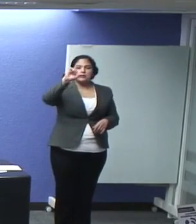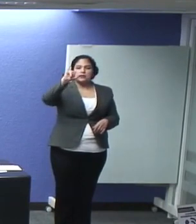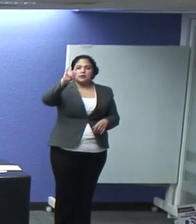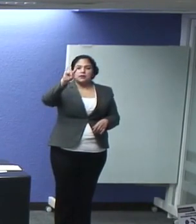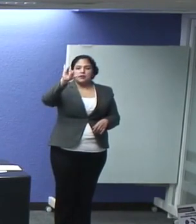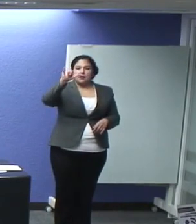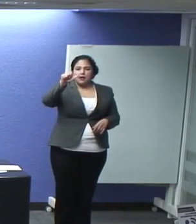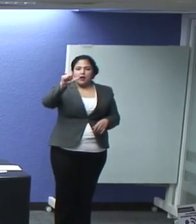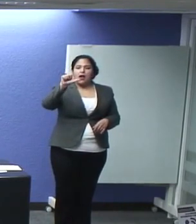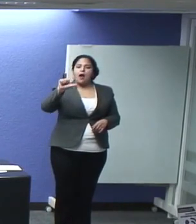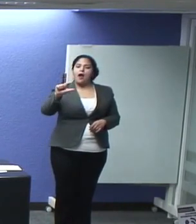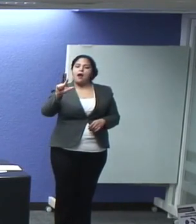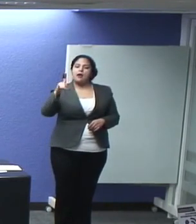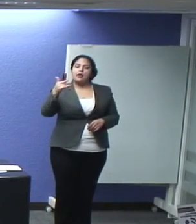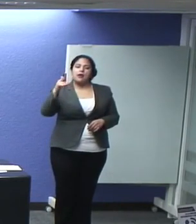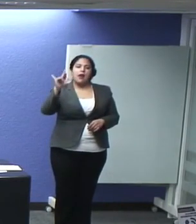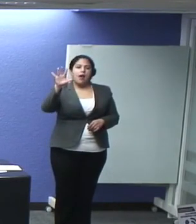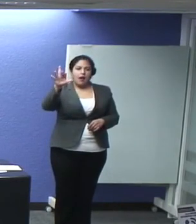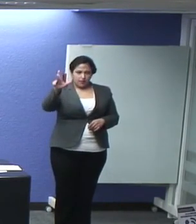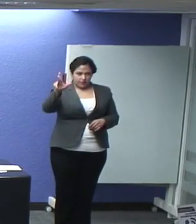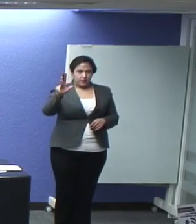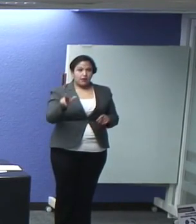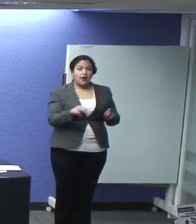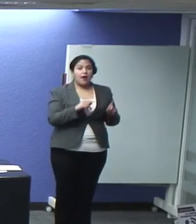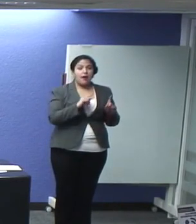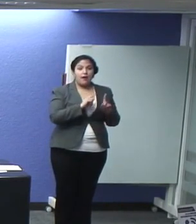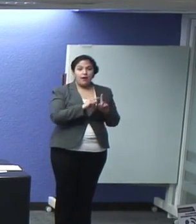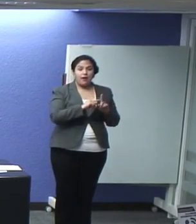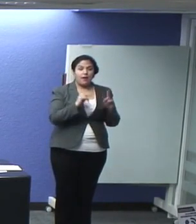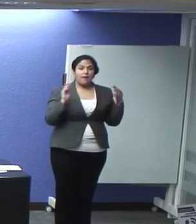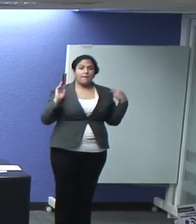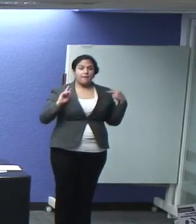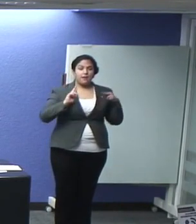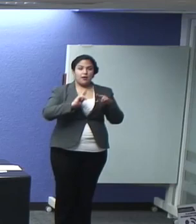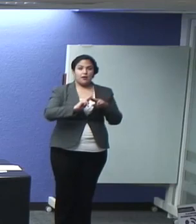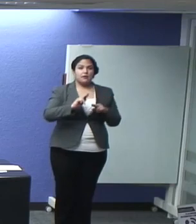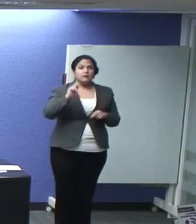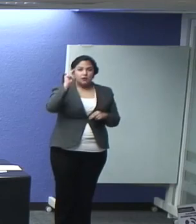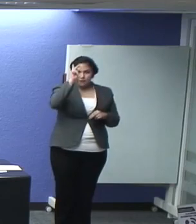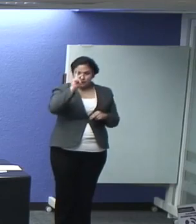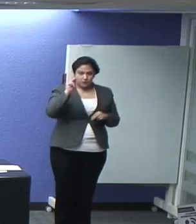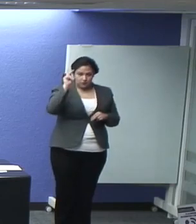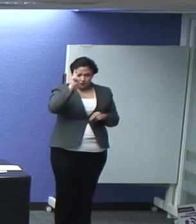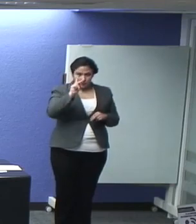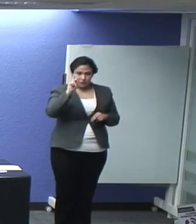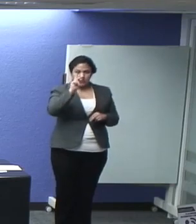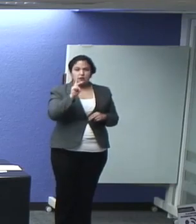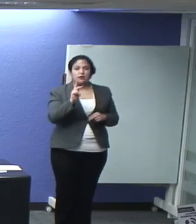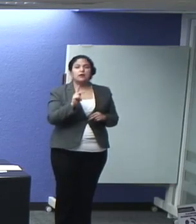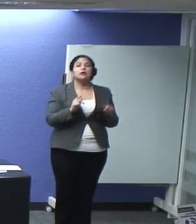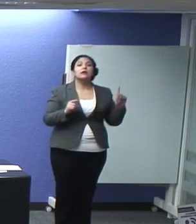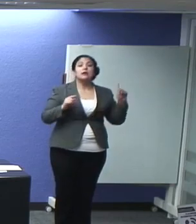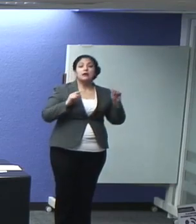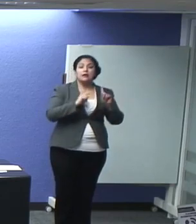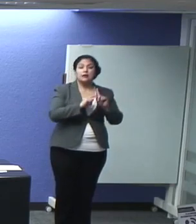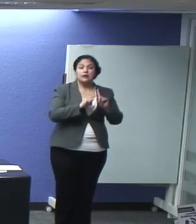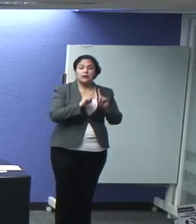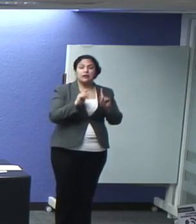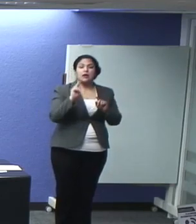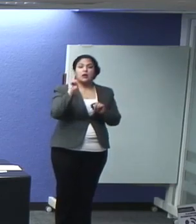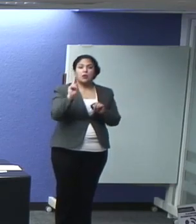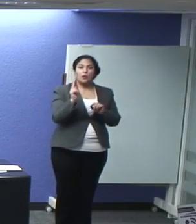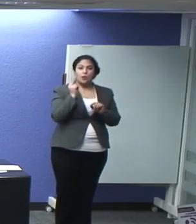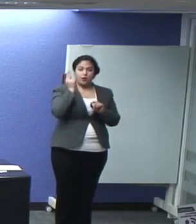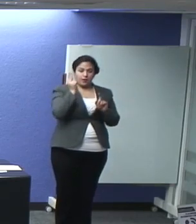en psicología y maestra en psicología con residencia en terapia familiar por la Facultad de Psicología de la UNAM.